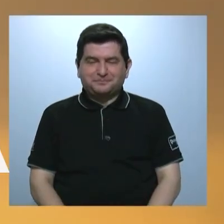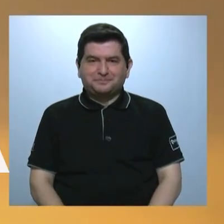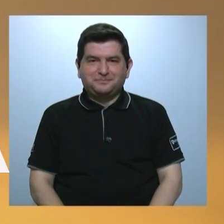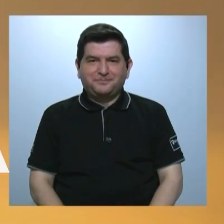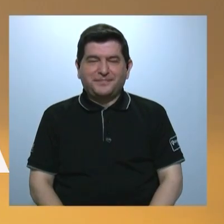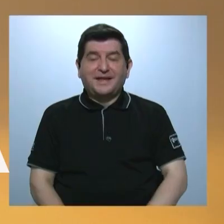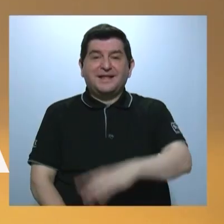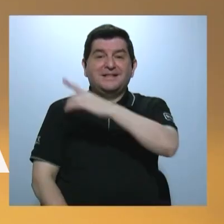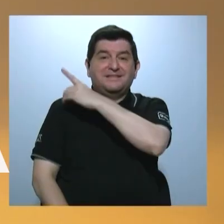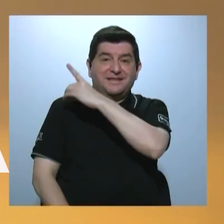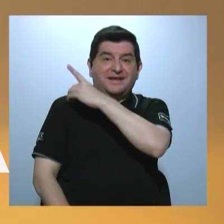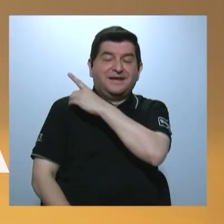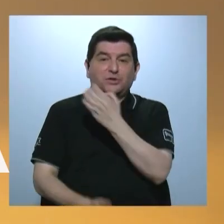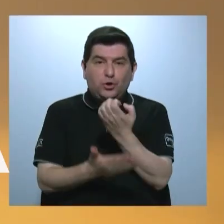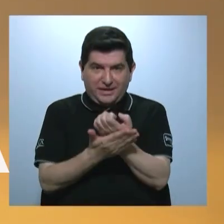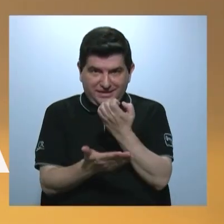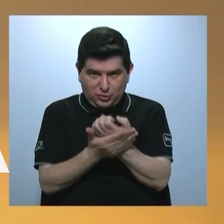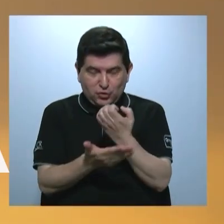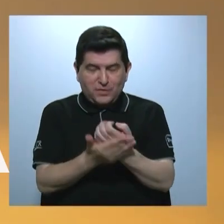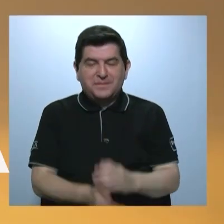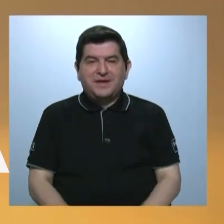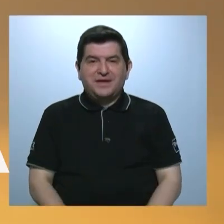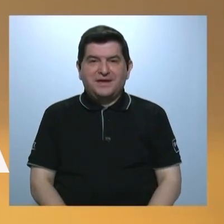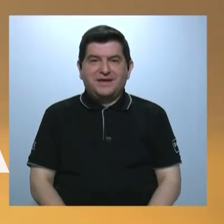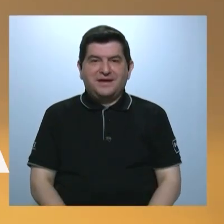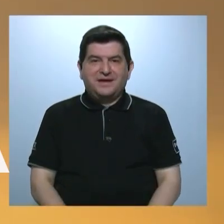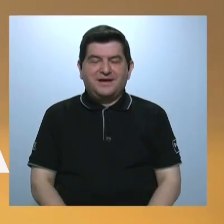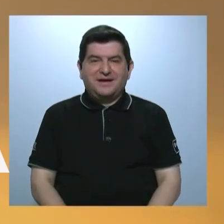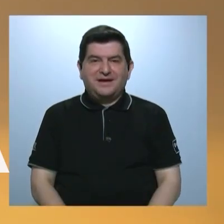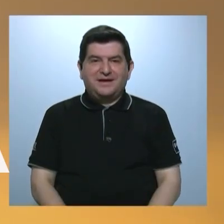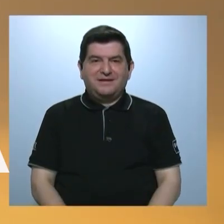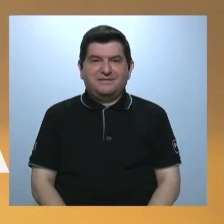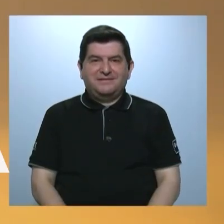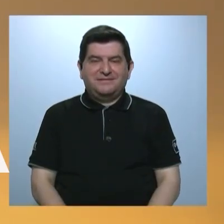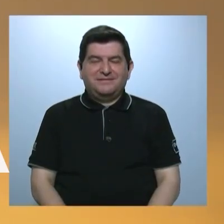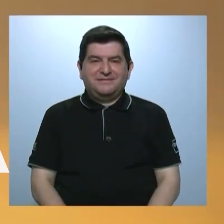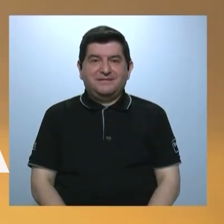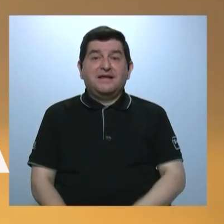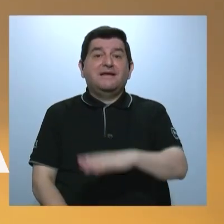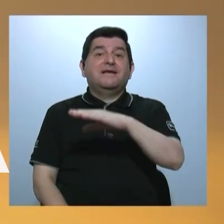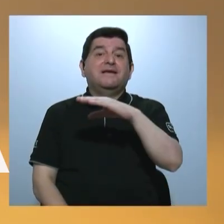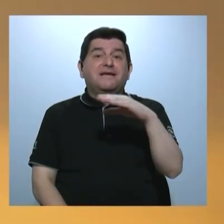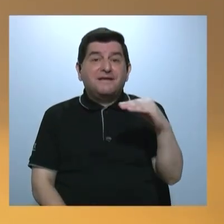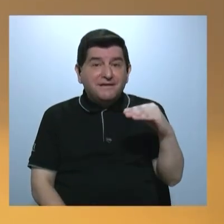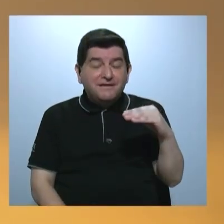La directora de Economía, mi admirada directora, y